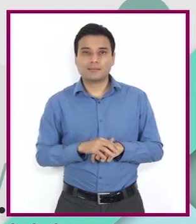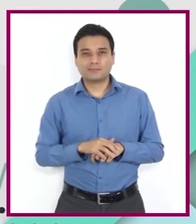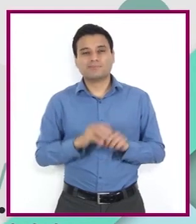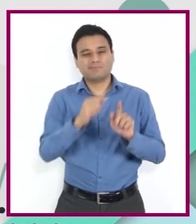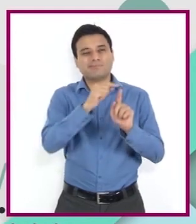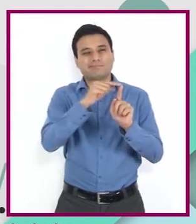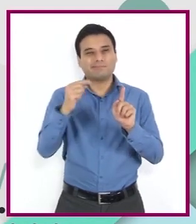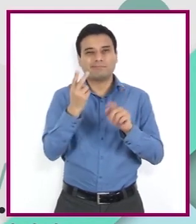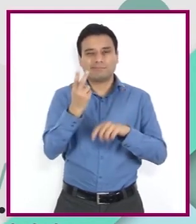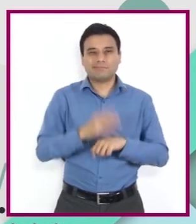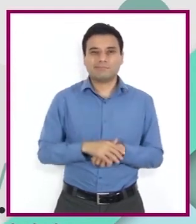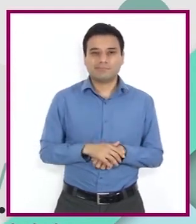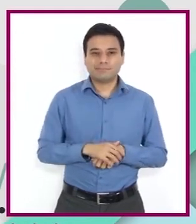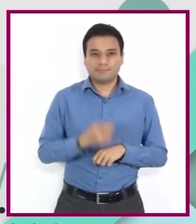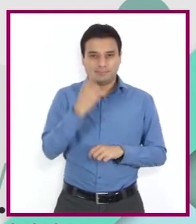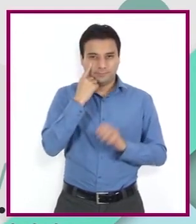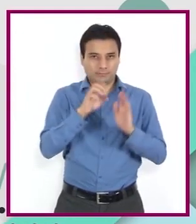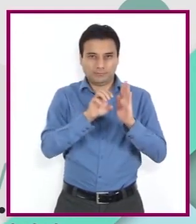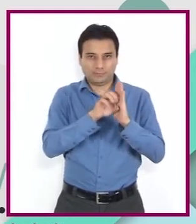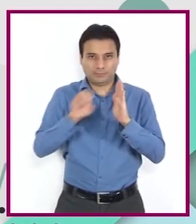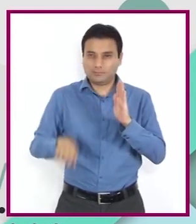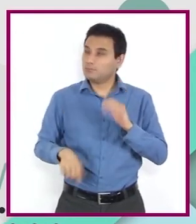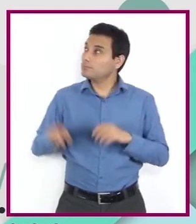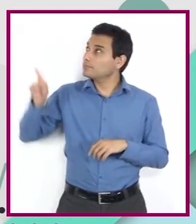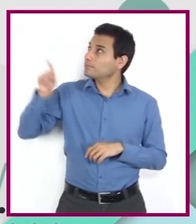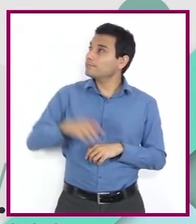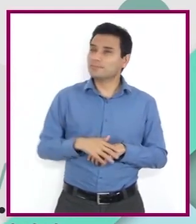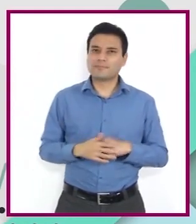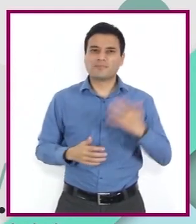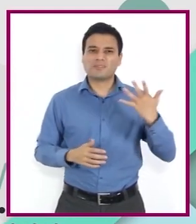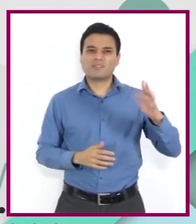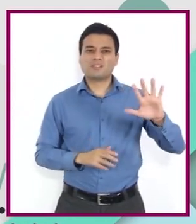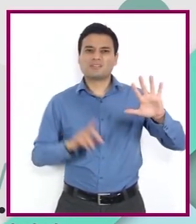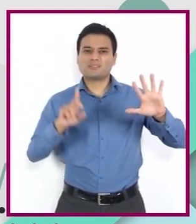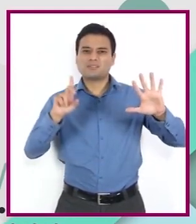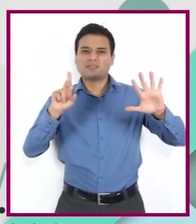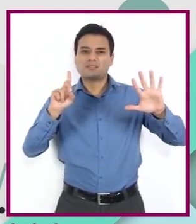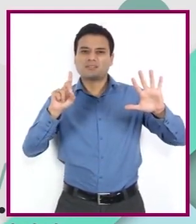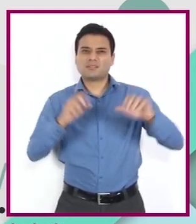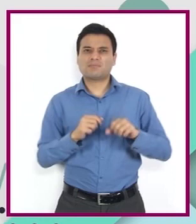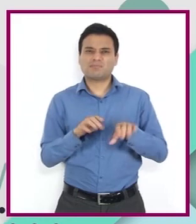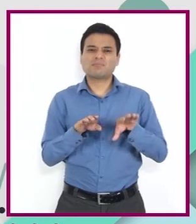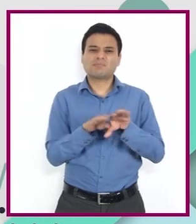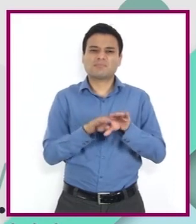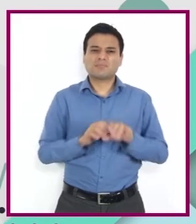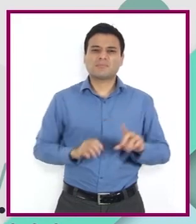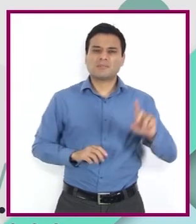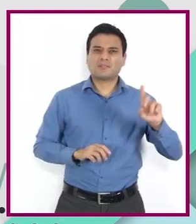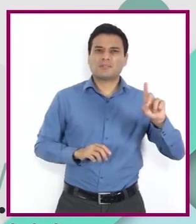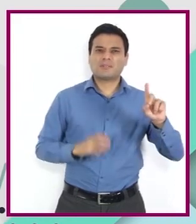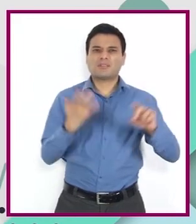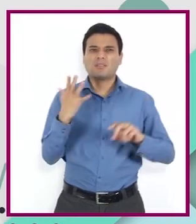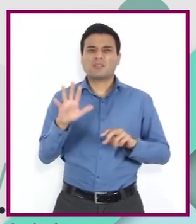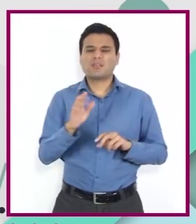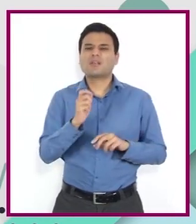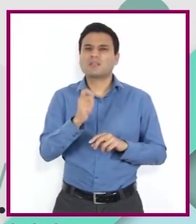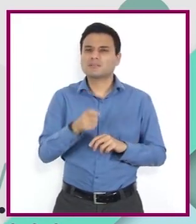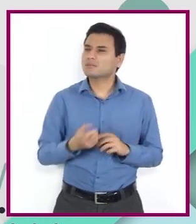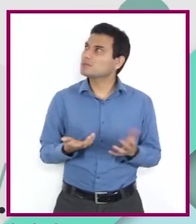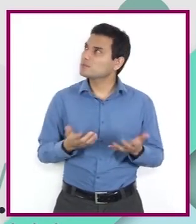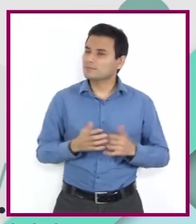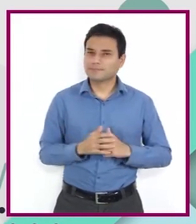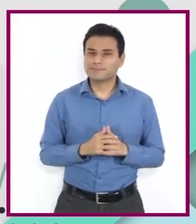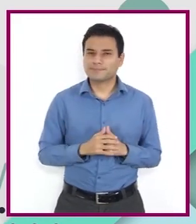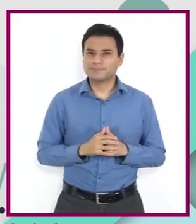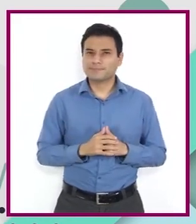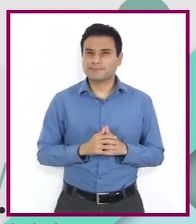datos, la razón 10 a 30 de la magnitud A y la razón 30 a 10 de la magnitud B.